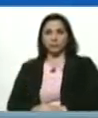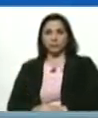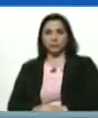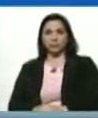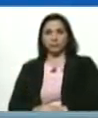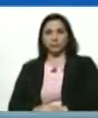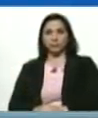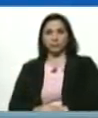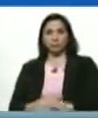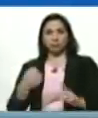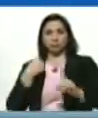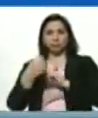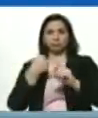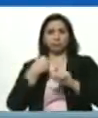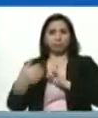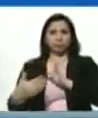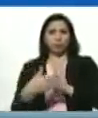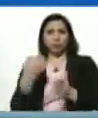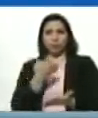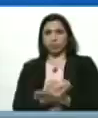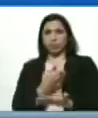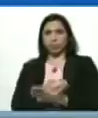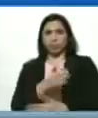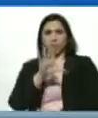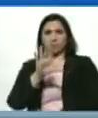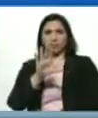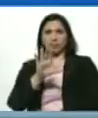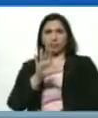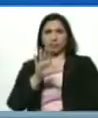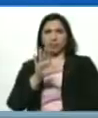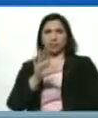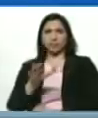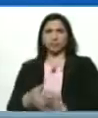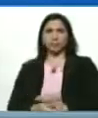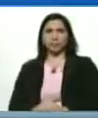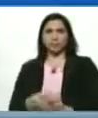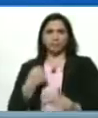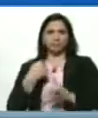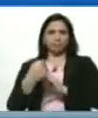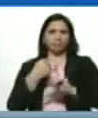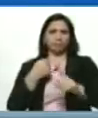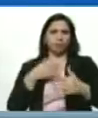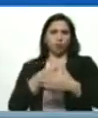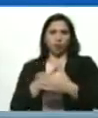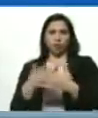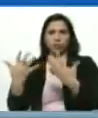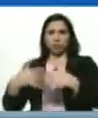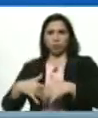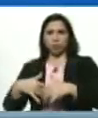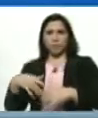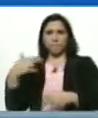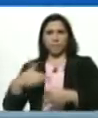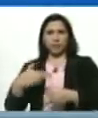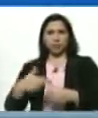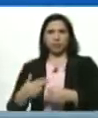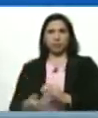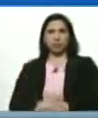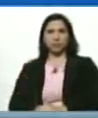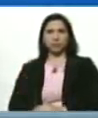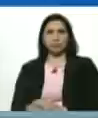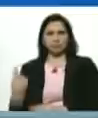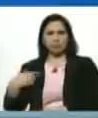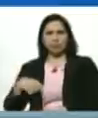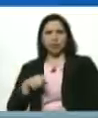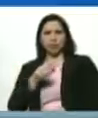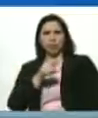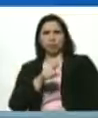de agresión contra la economía del país de agresión contra la industria petrolera tengo aquí un pequeño